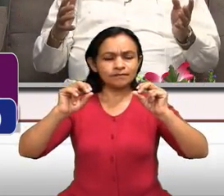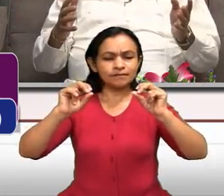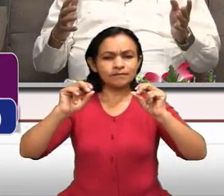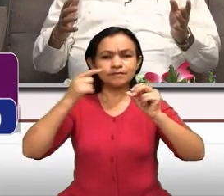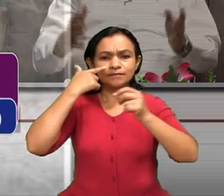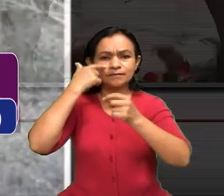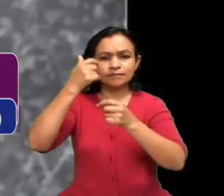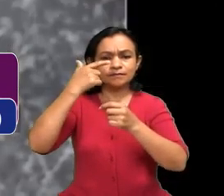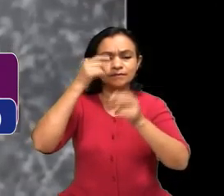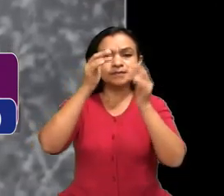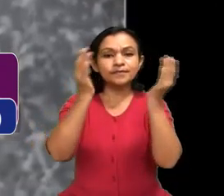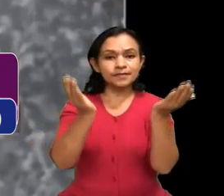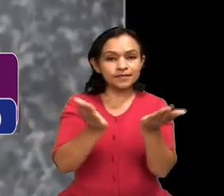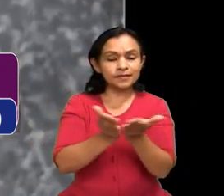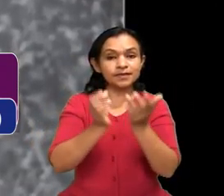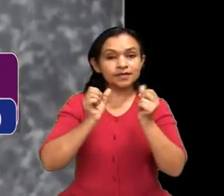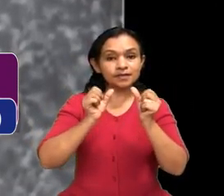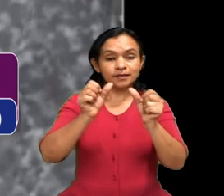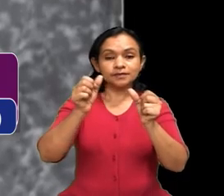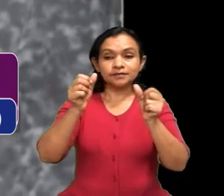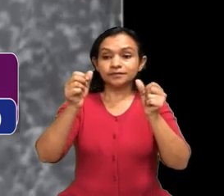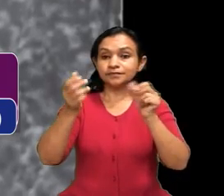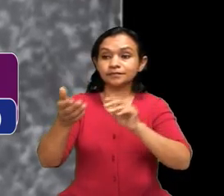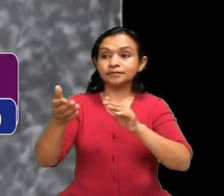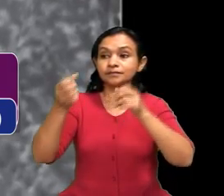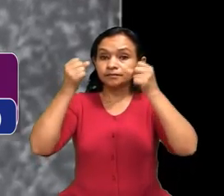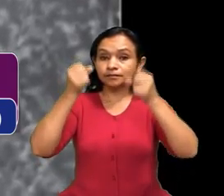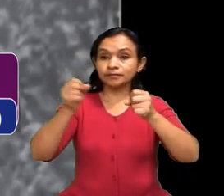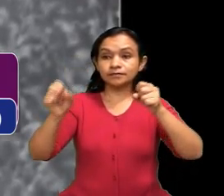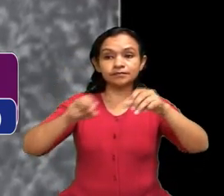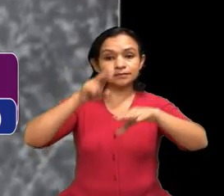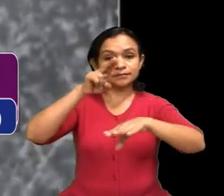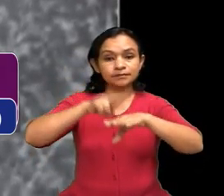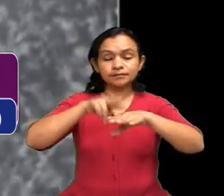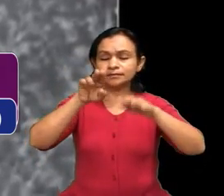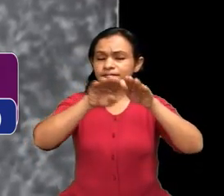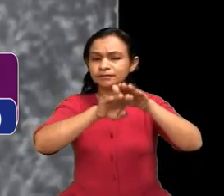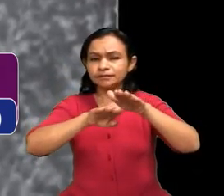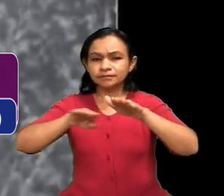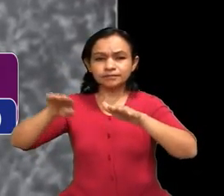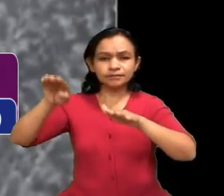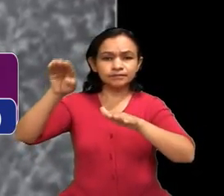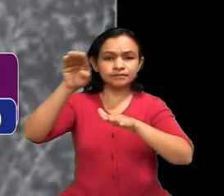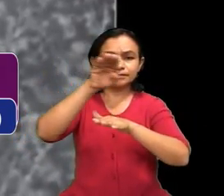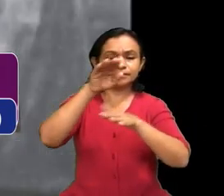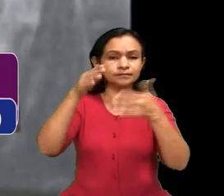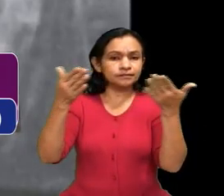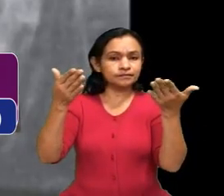poniendo. Un héroe nacional más allá de la